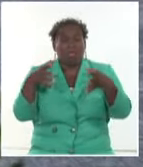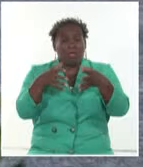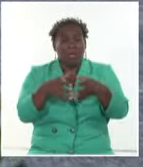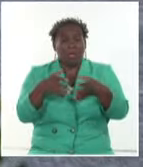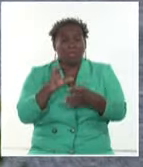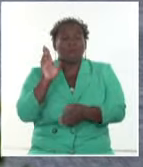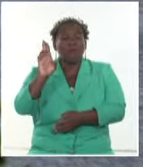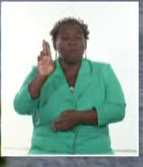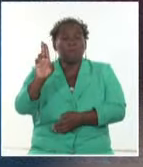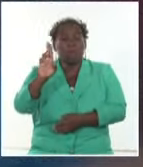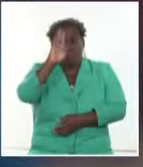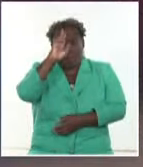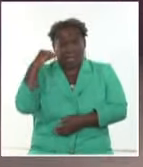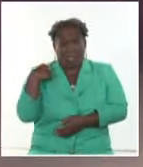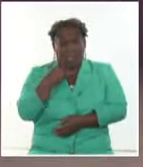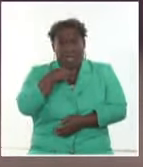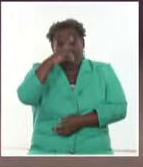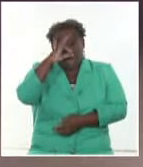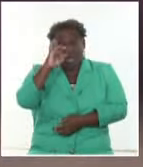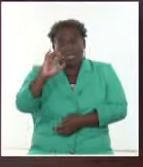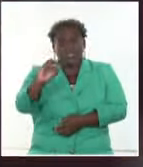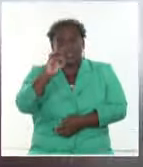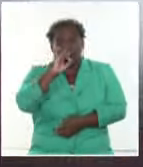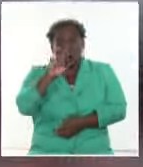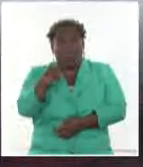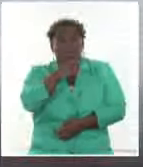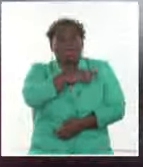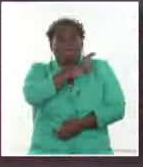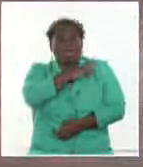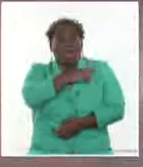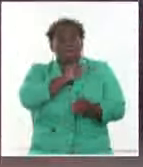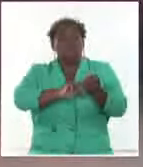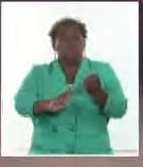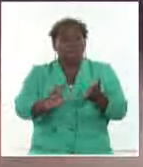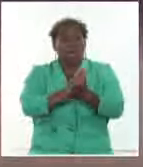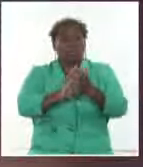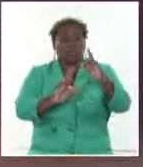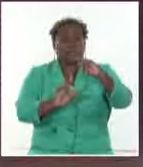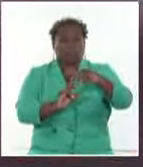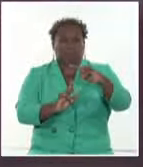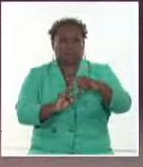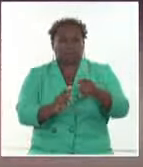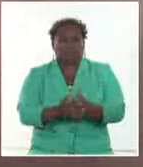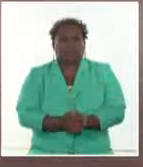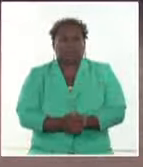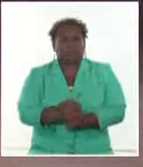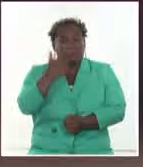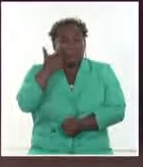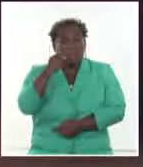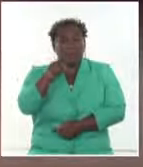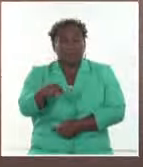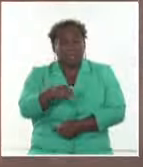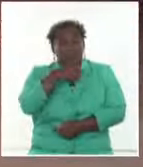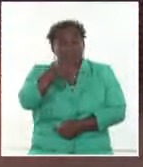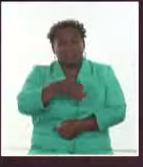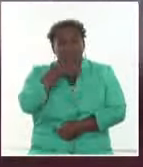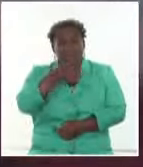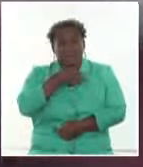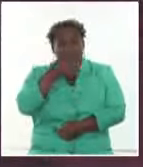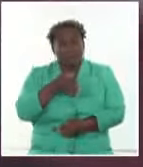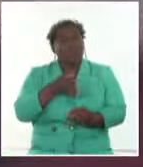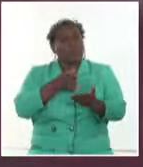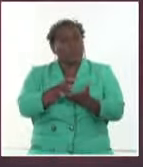Urgencias Médicas, el SIUM, y las máximas autoridades de la provincia de Matanzas. Es importante destacar que continúan las operaciones